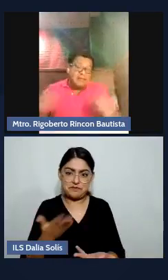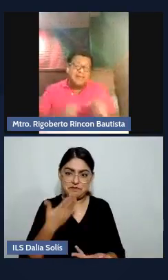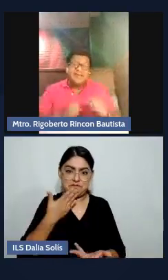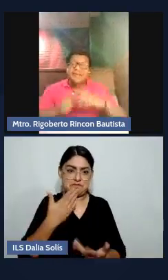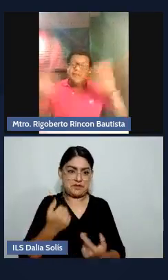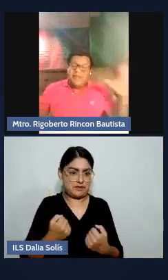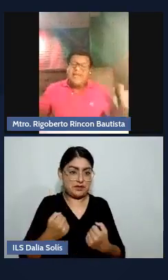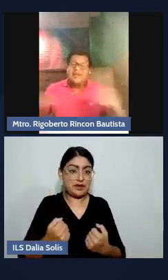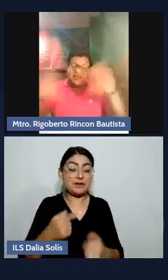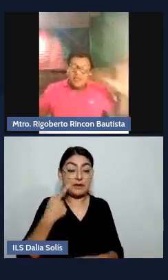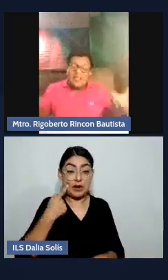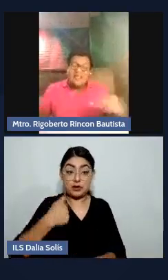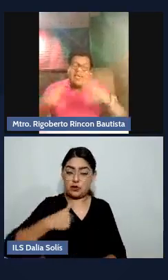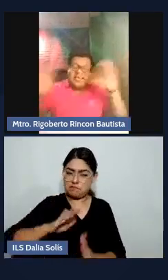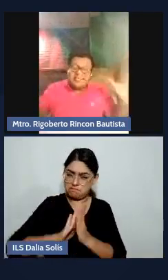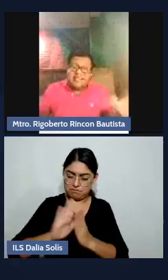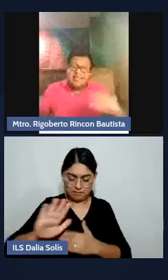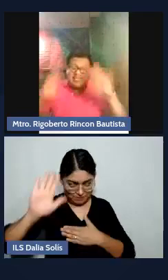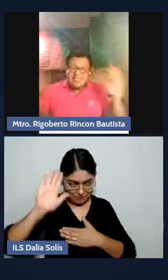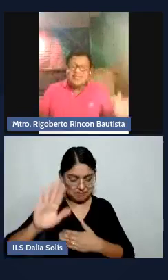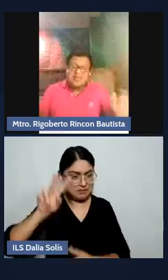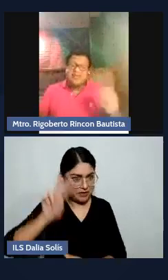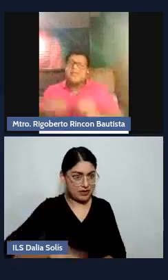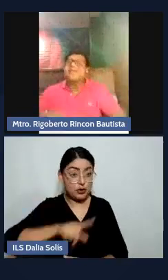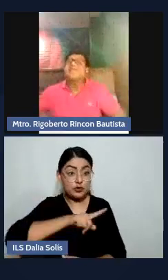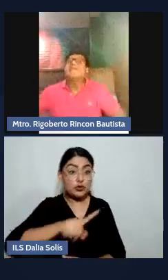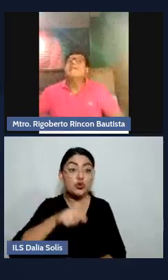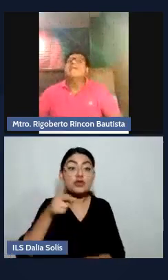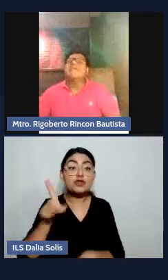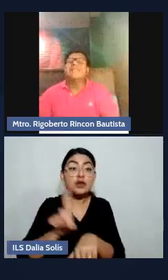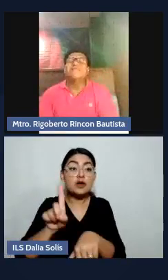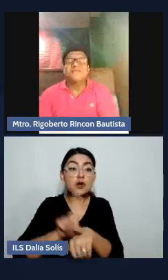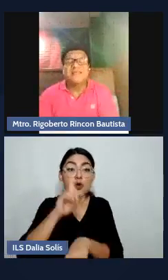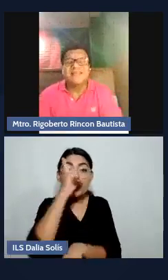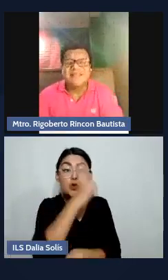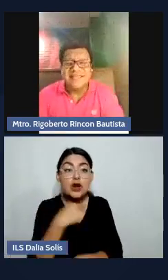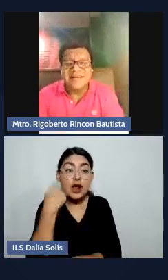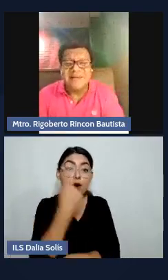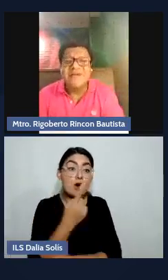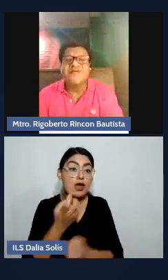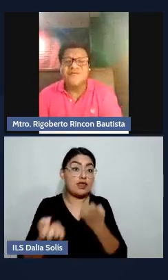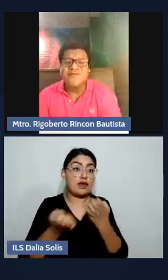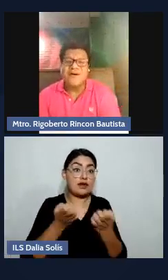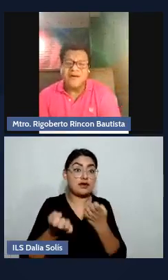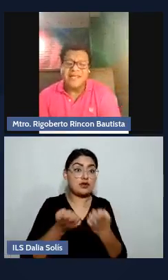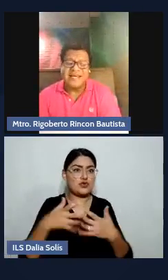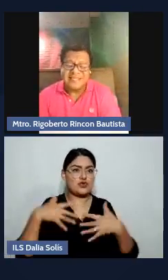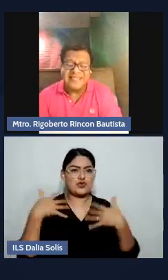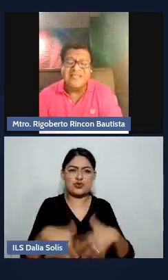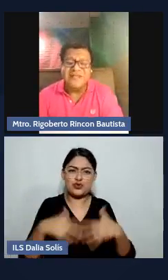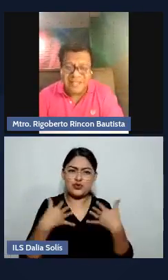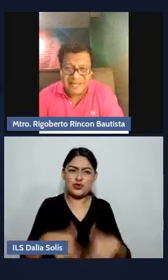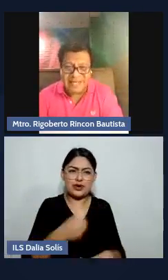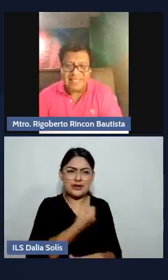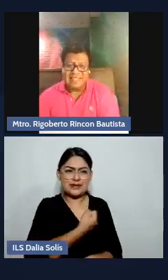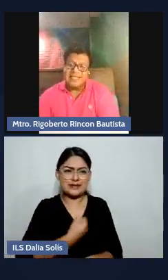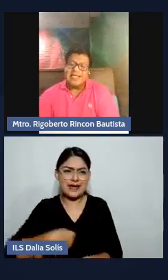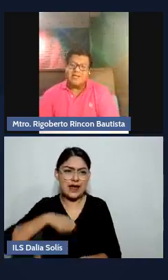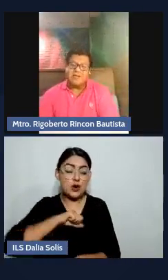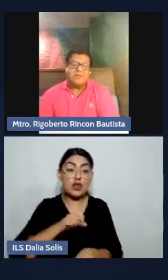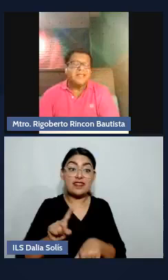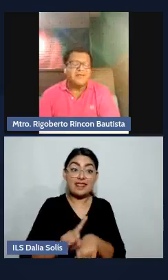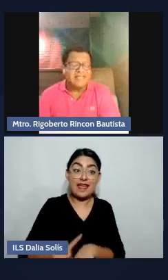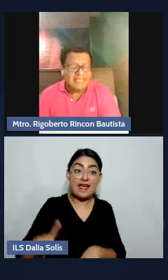vida, rutina y estrés y todo lo demás, qué tan importante es tener al menos 1 hora de ejercicio diario. Nos permite